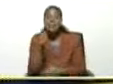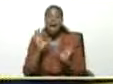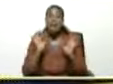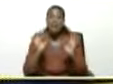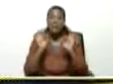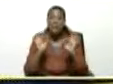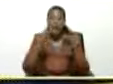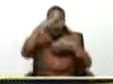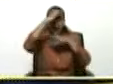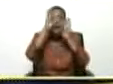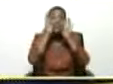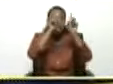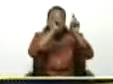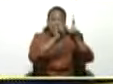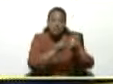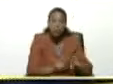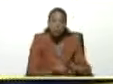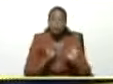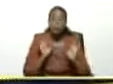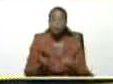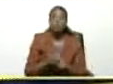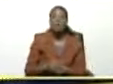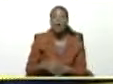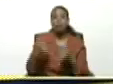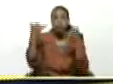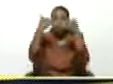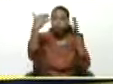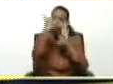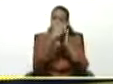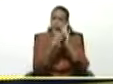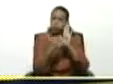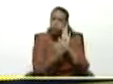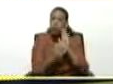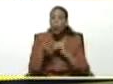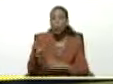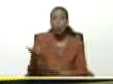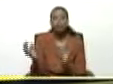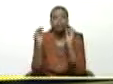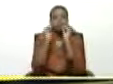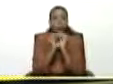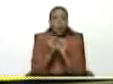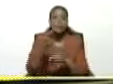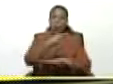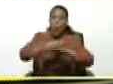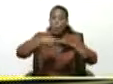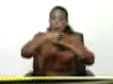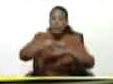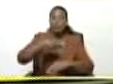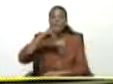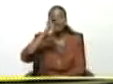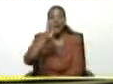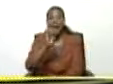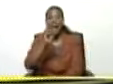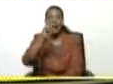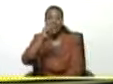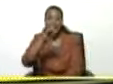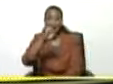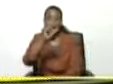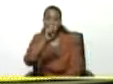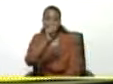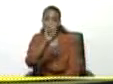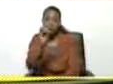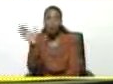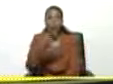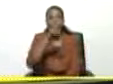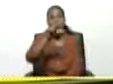una dotación gracias a usted presidente a sus lineamientos al trabajo mancomunado de nuestro gobernador Ernesto luna de nuestro alcalde José